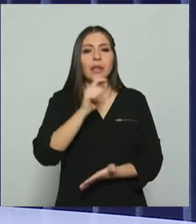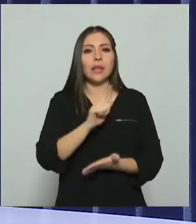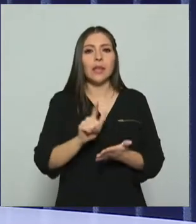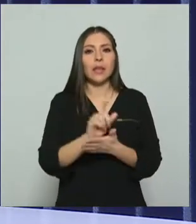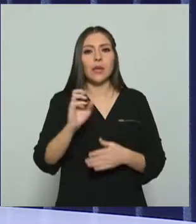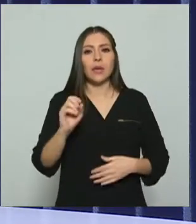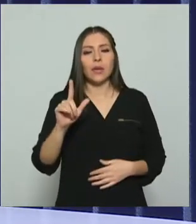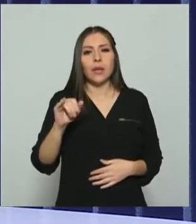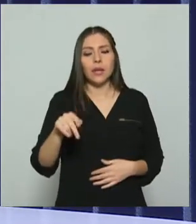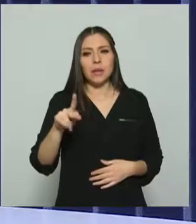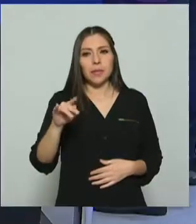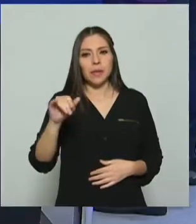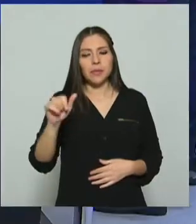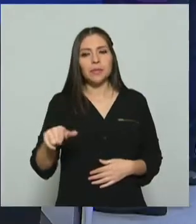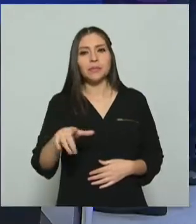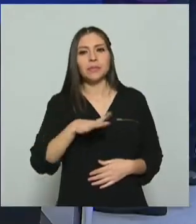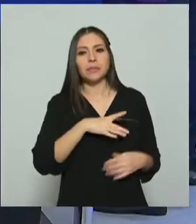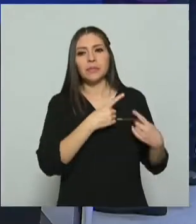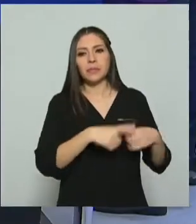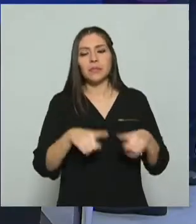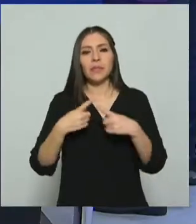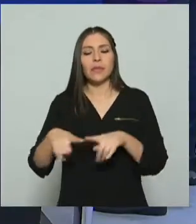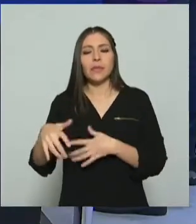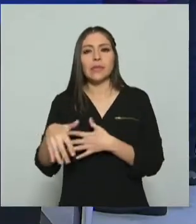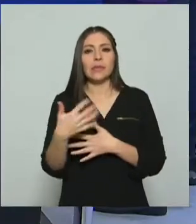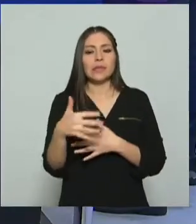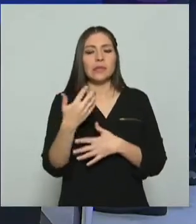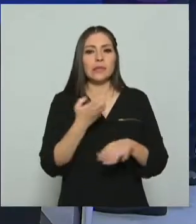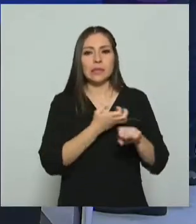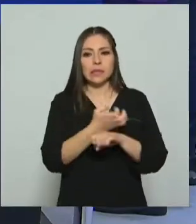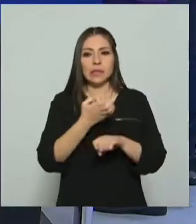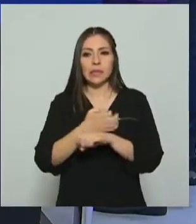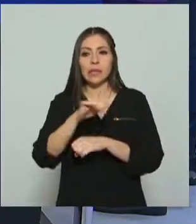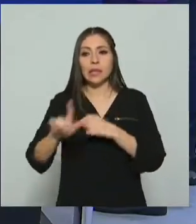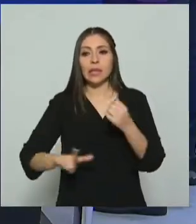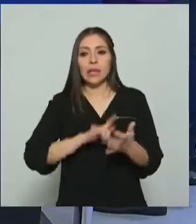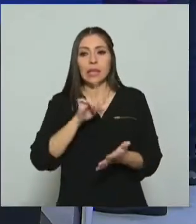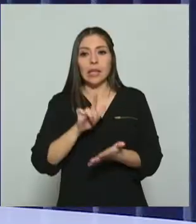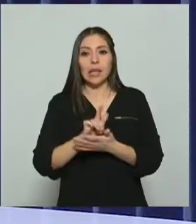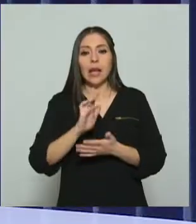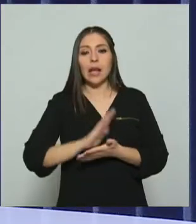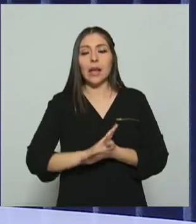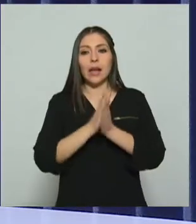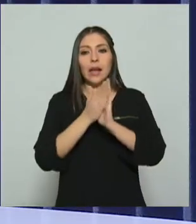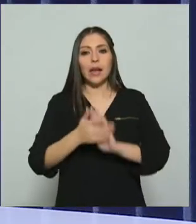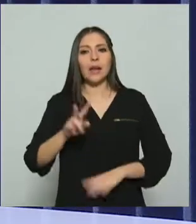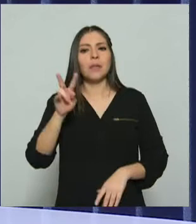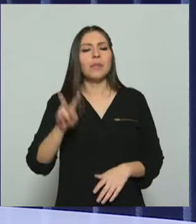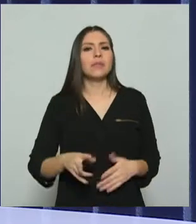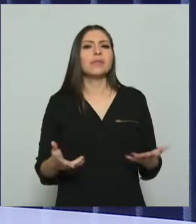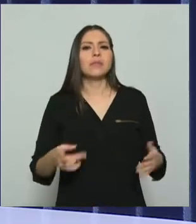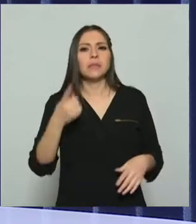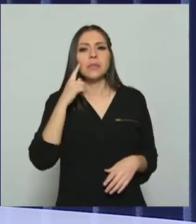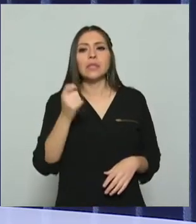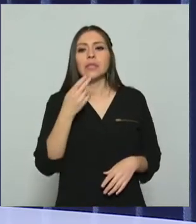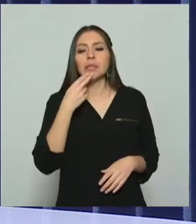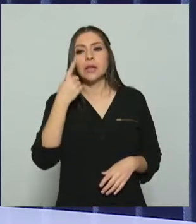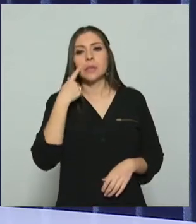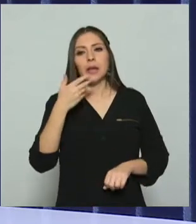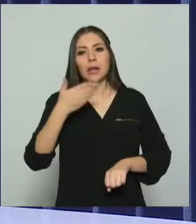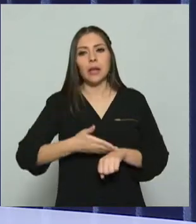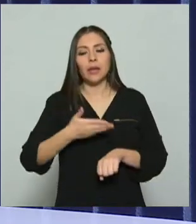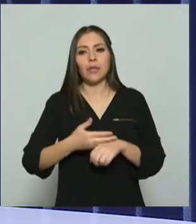nivel nacional. Ya hay más de 15 estados en donde la Ley Olimpia es una realidad. ¿En qué consiste? En castigar severamente